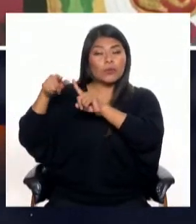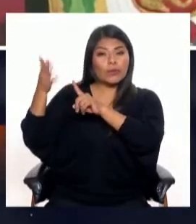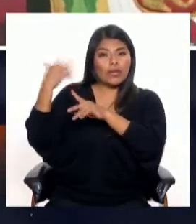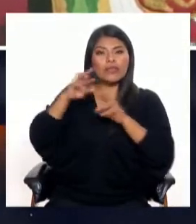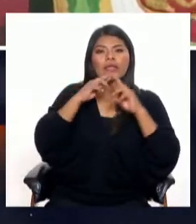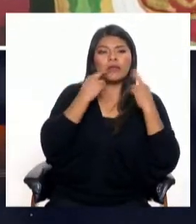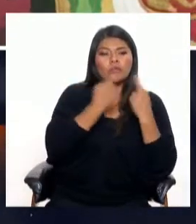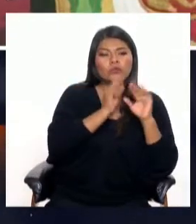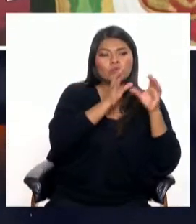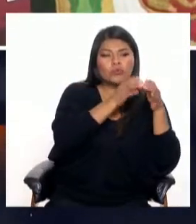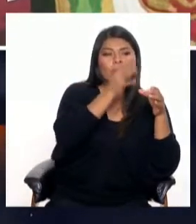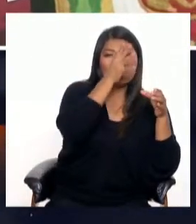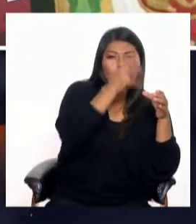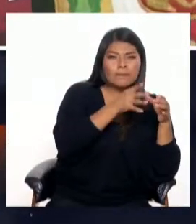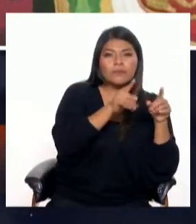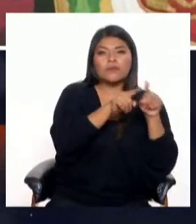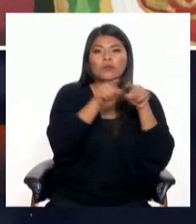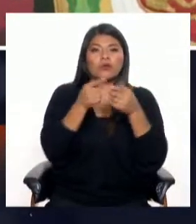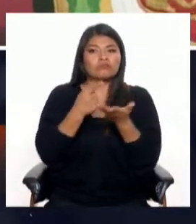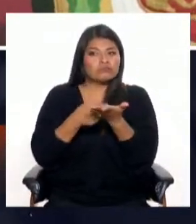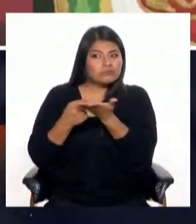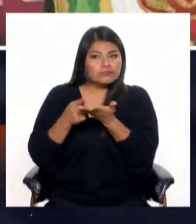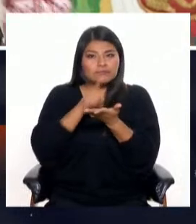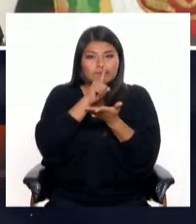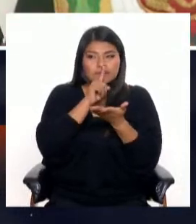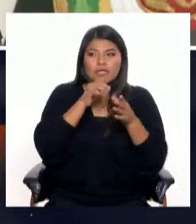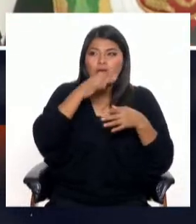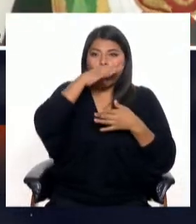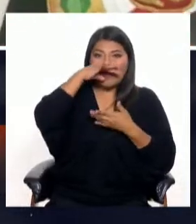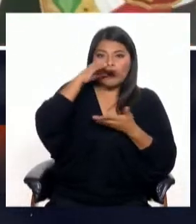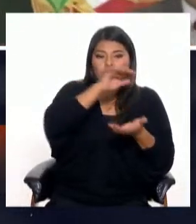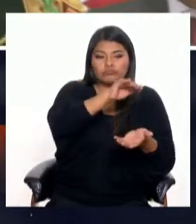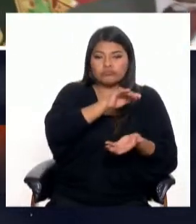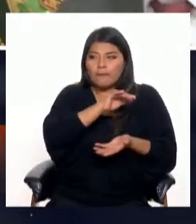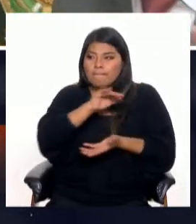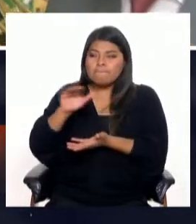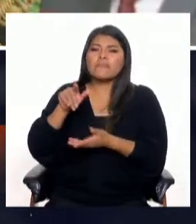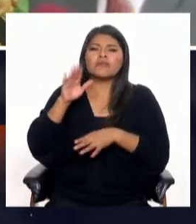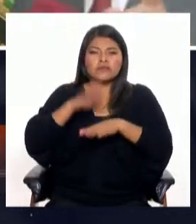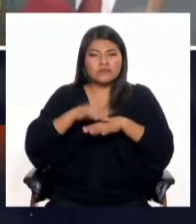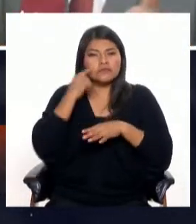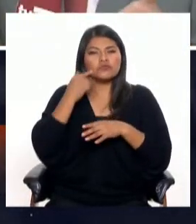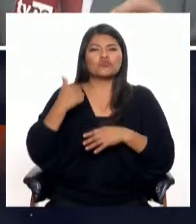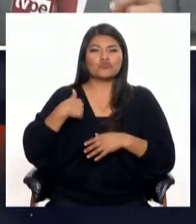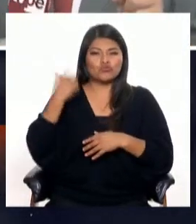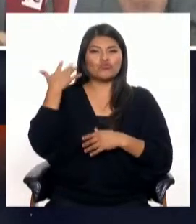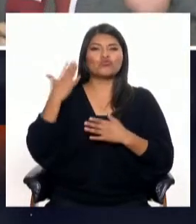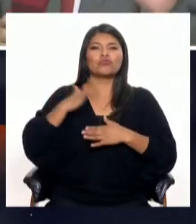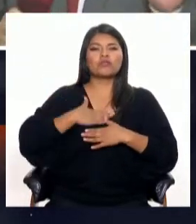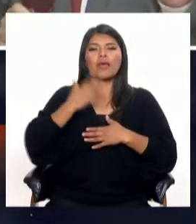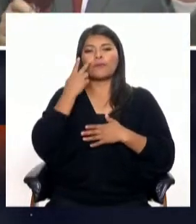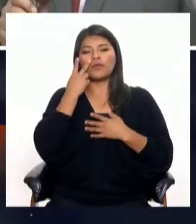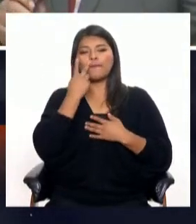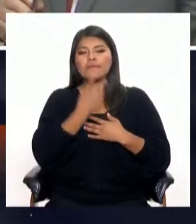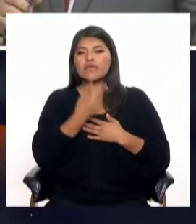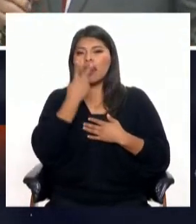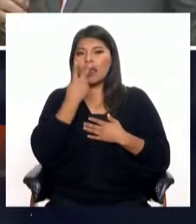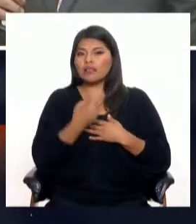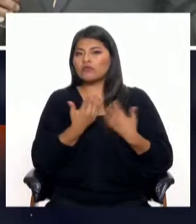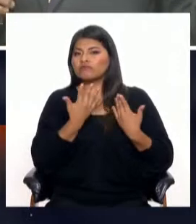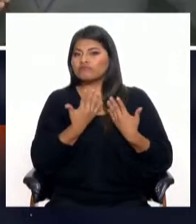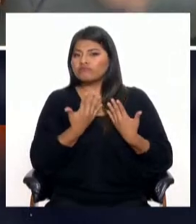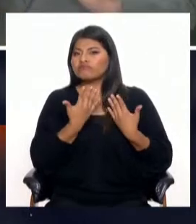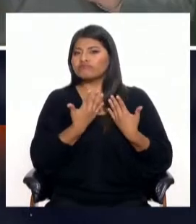estaban planificando precisamente esta salida de droga. Gracias, general. Hay que decir dos aspectos. Uno, que esta droga tenía